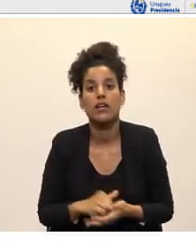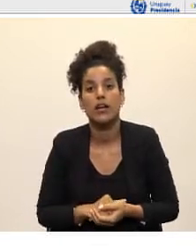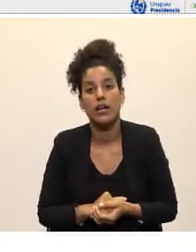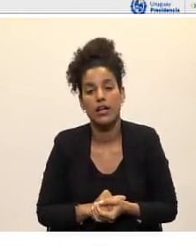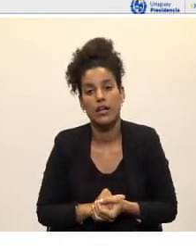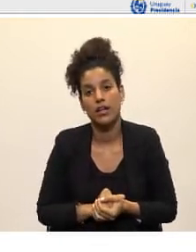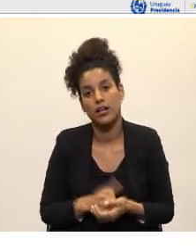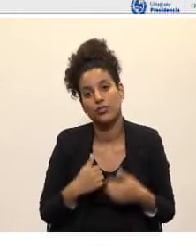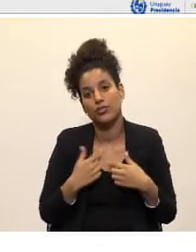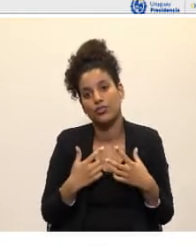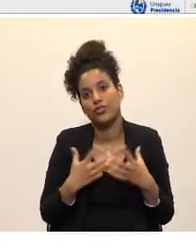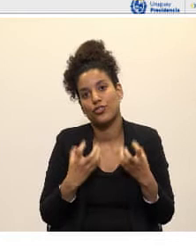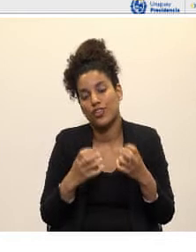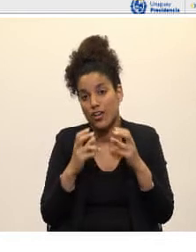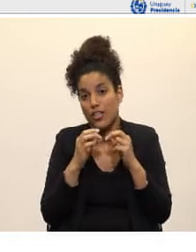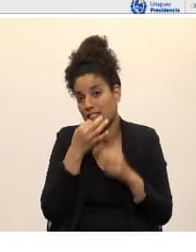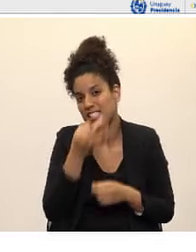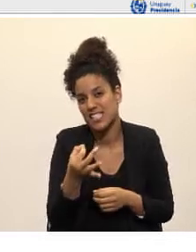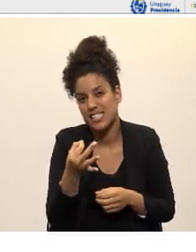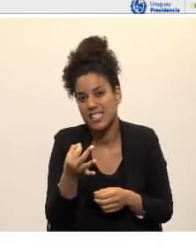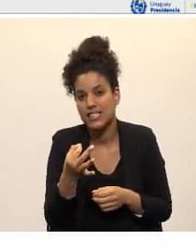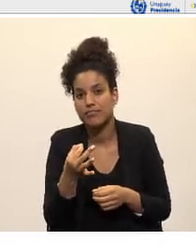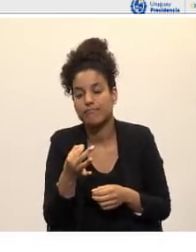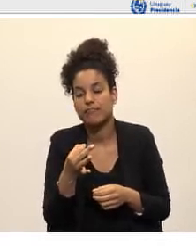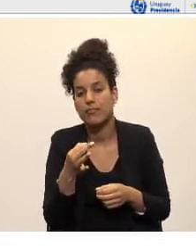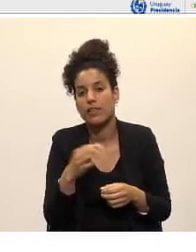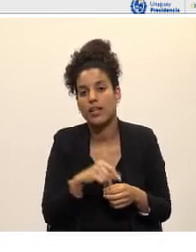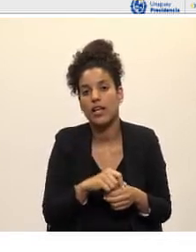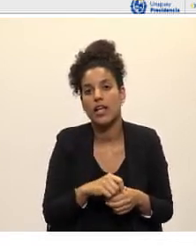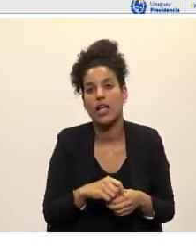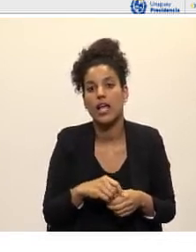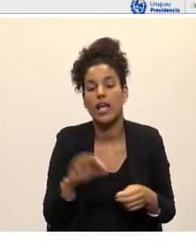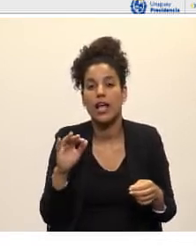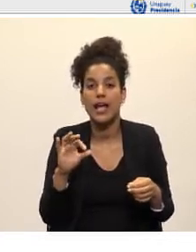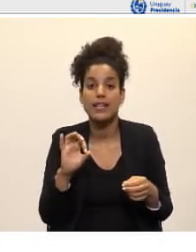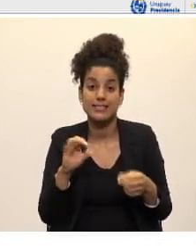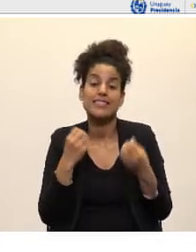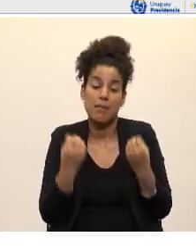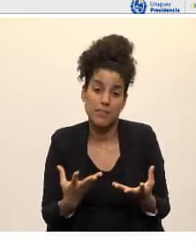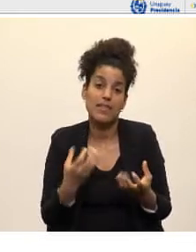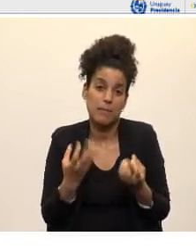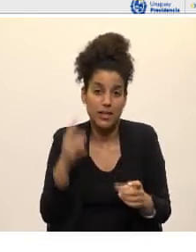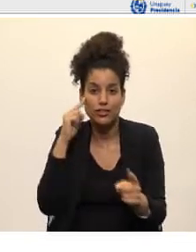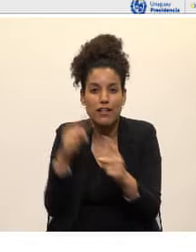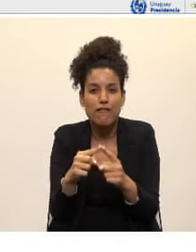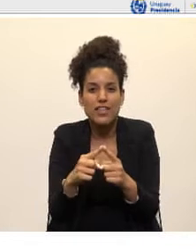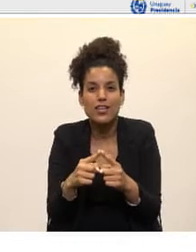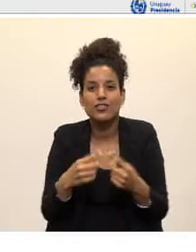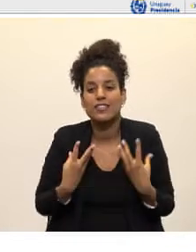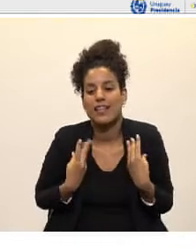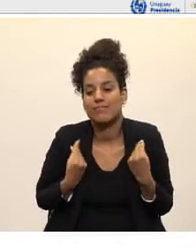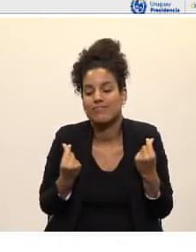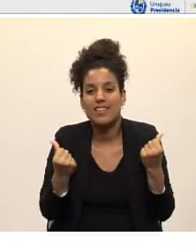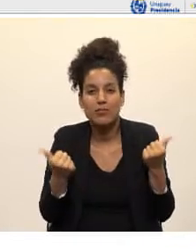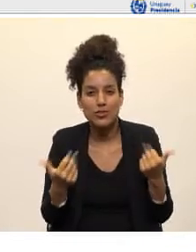de nombrar, aunque no lo puse en la pantalla, lo que implica en los desafíos emocionales, todo esto que está generando y